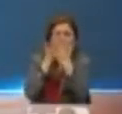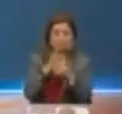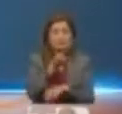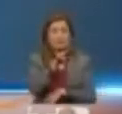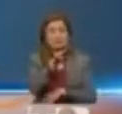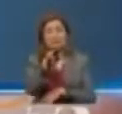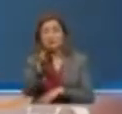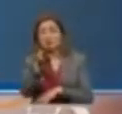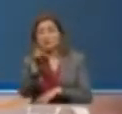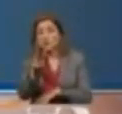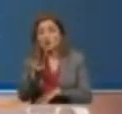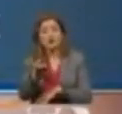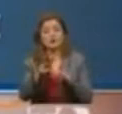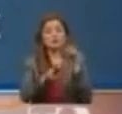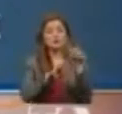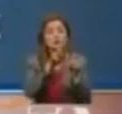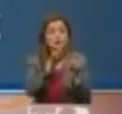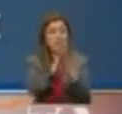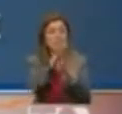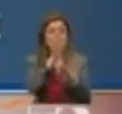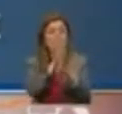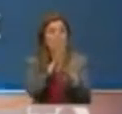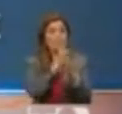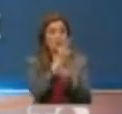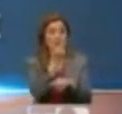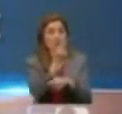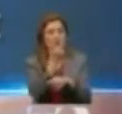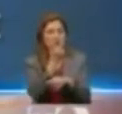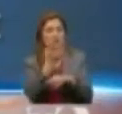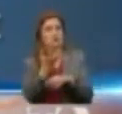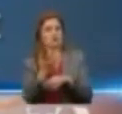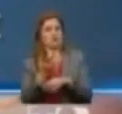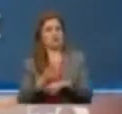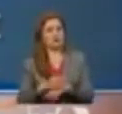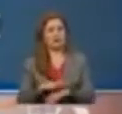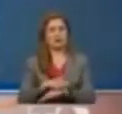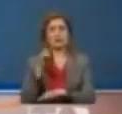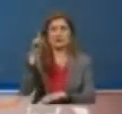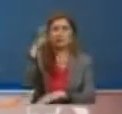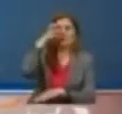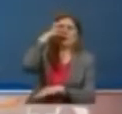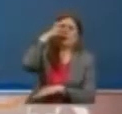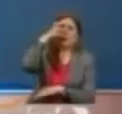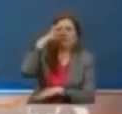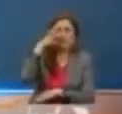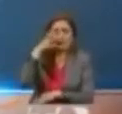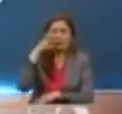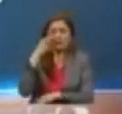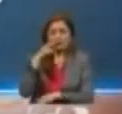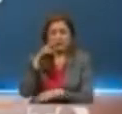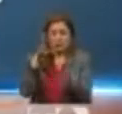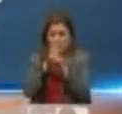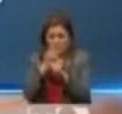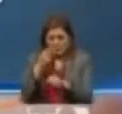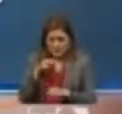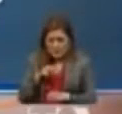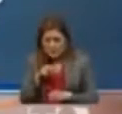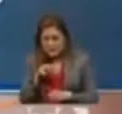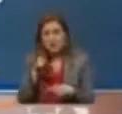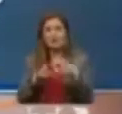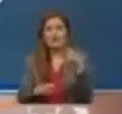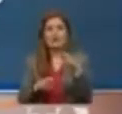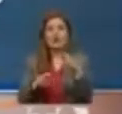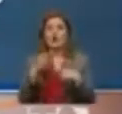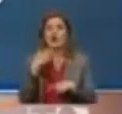es decir, cuando ve dos o más imágenes en lugar de una, mucha sensibilidad a la luz, dificultad para ver en la noche y ver los